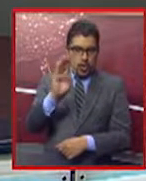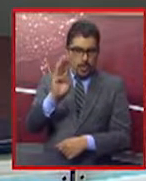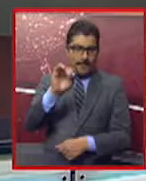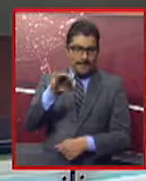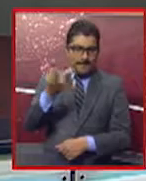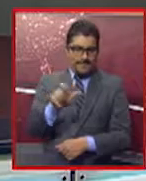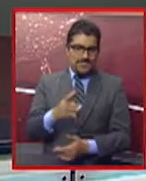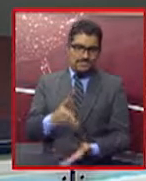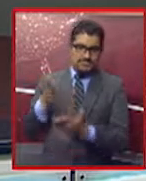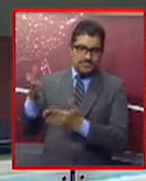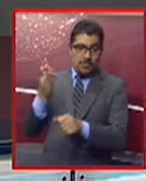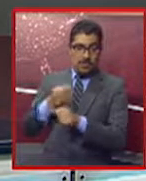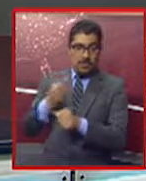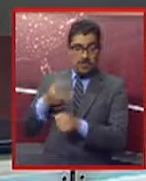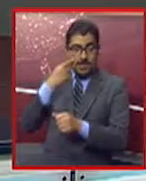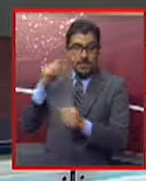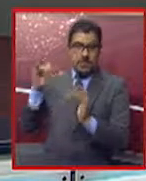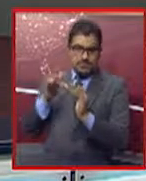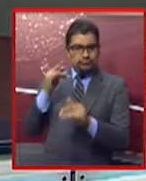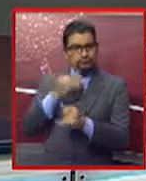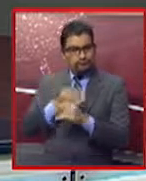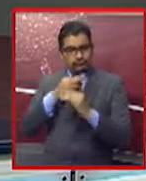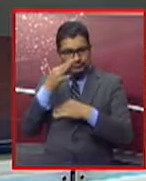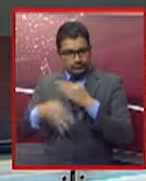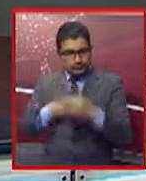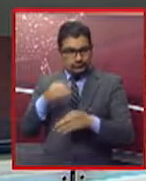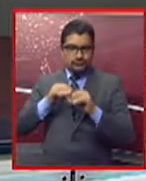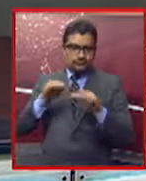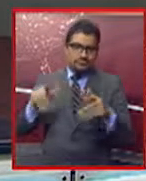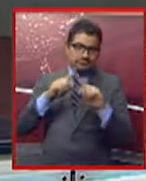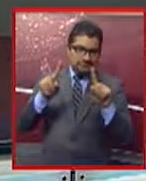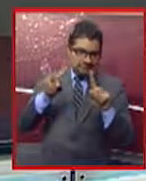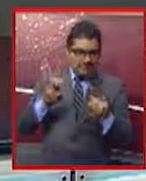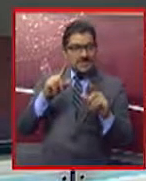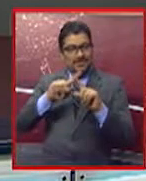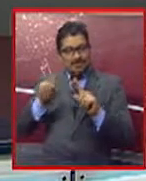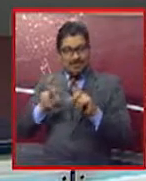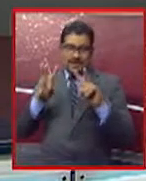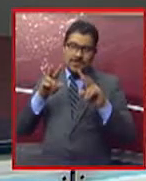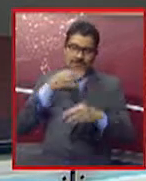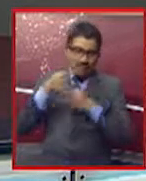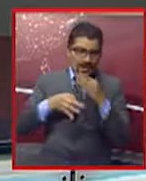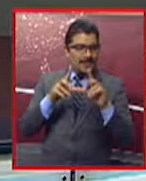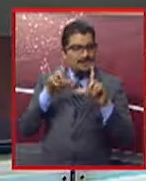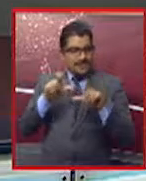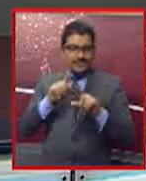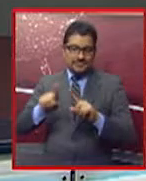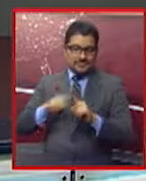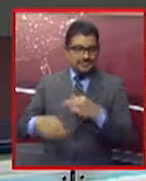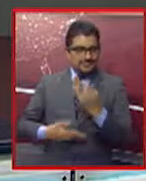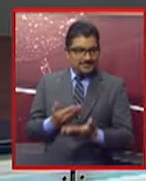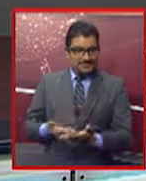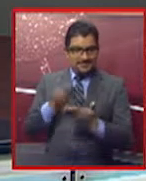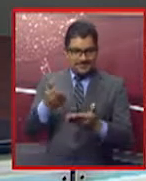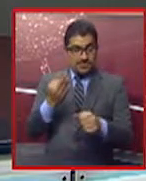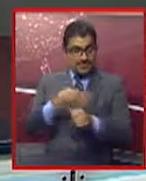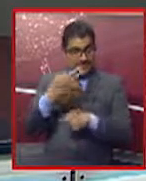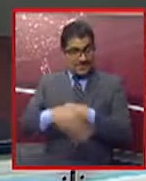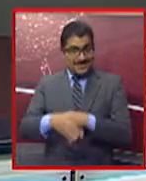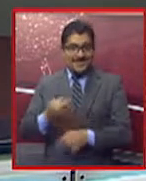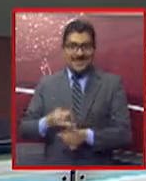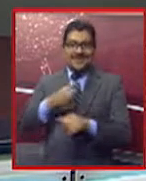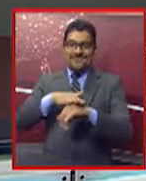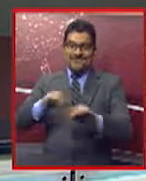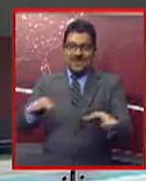www.canaldelcongreso.gov.mx, donde puede encontrar noticias, galerías también, así como la programación y enlaces al resto de nuestras redes sociales. Mientras tanto, continuamos con